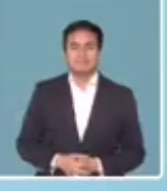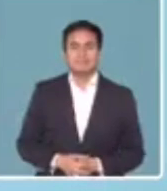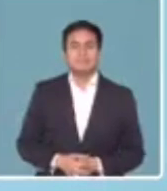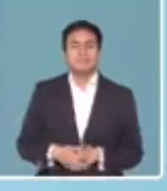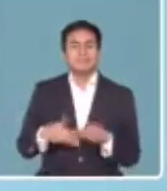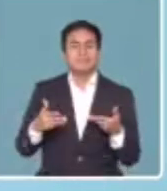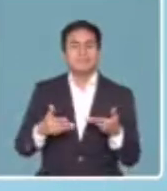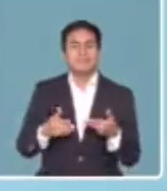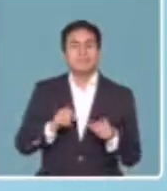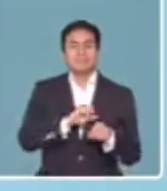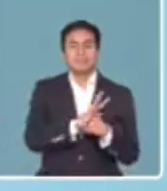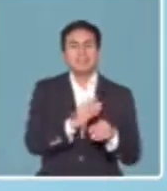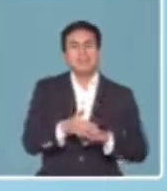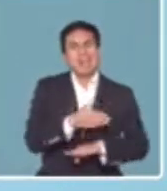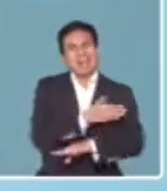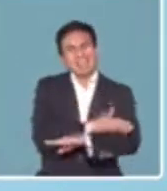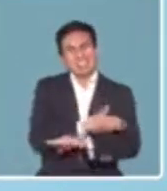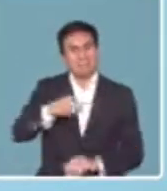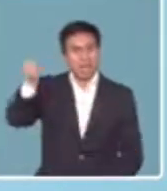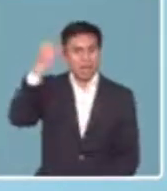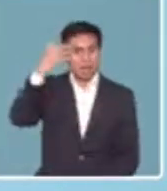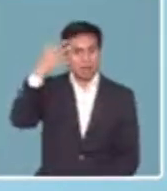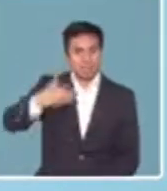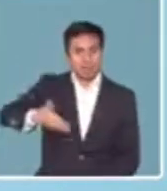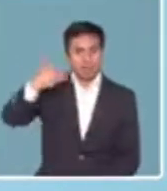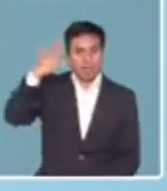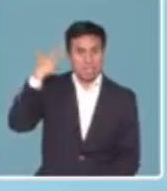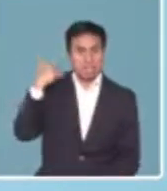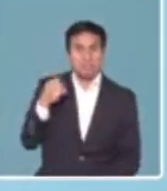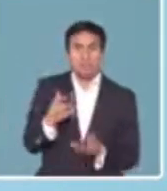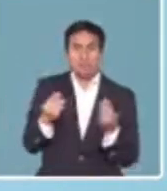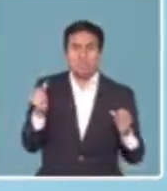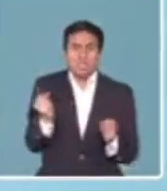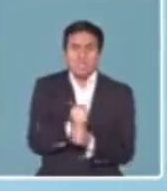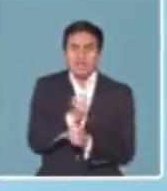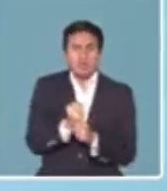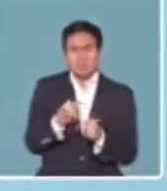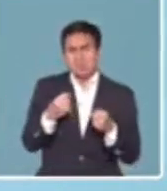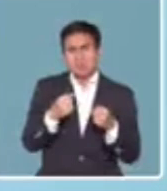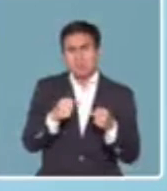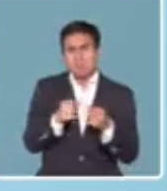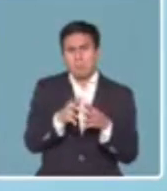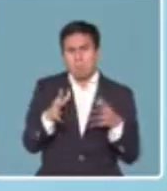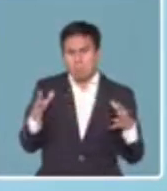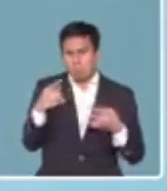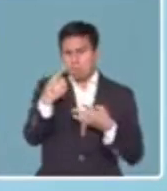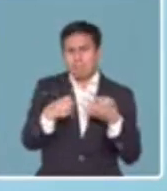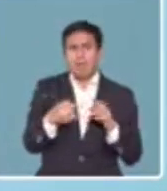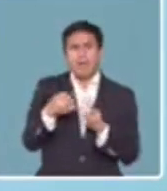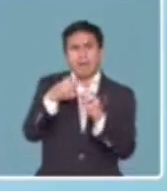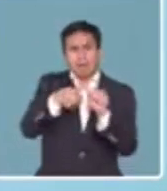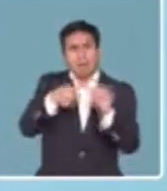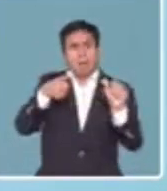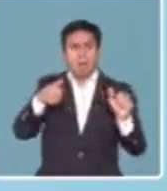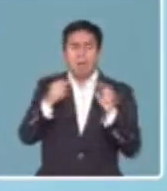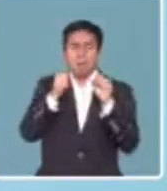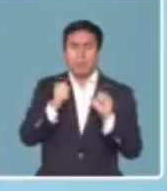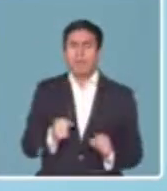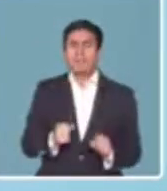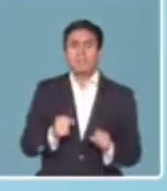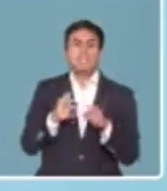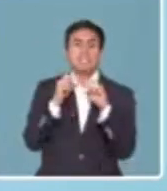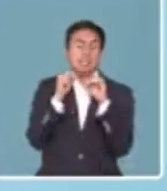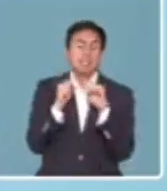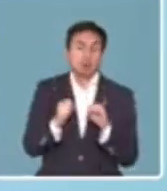Y es que en la pandemia aprendimos que hay muchas labores que pueden hacerse de manera remota. Y si